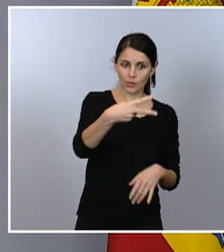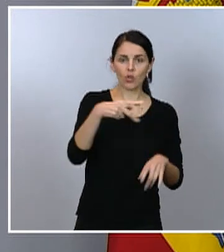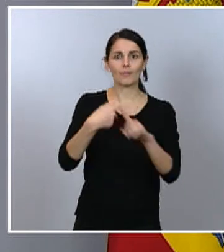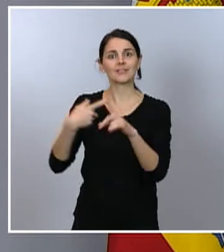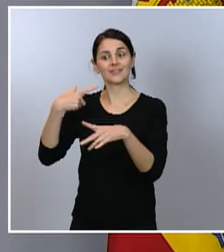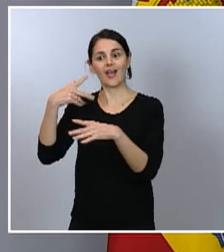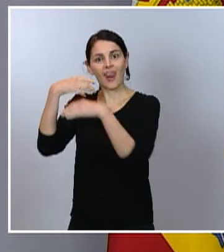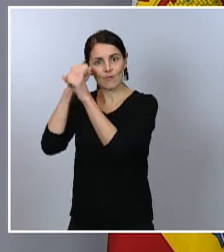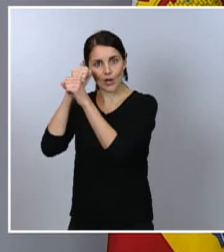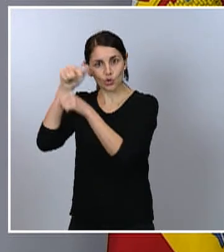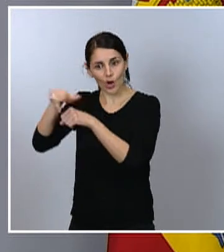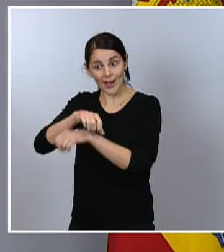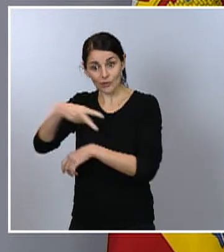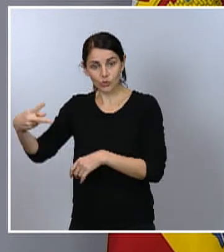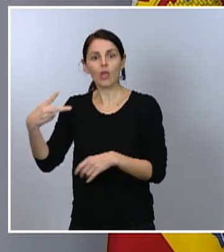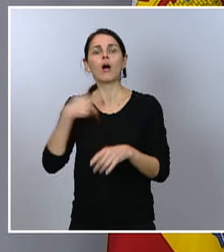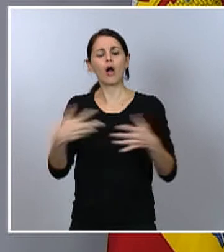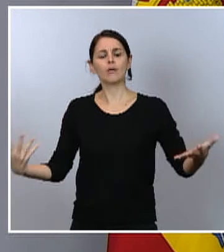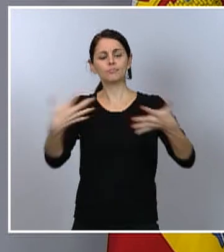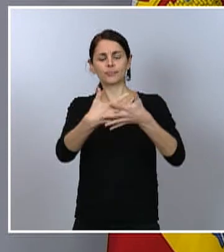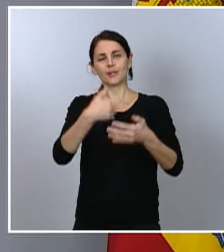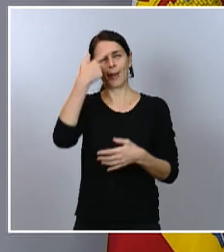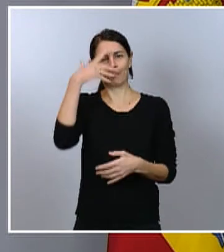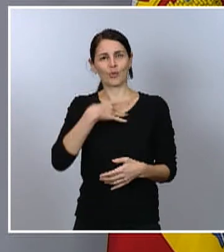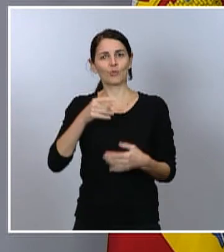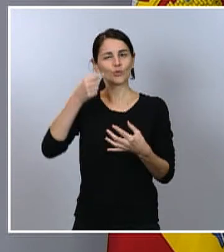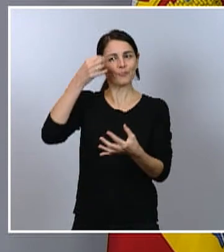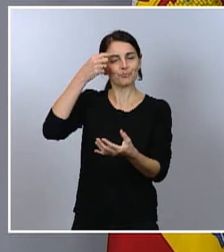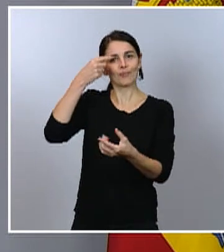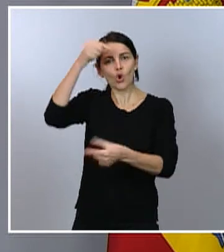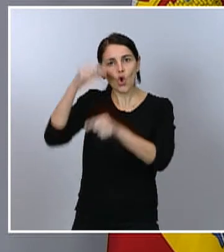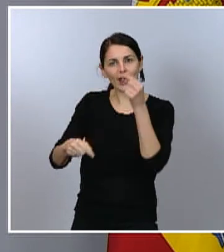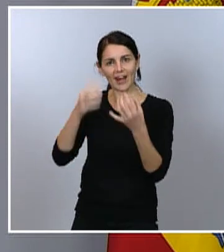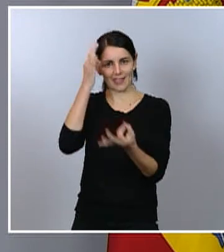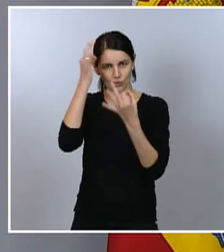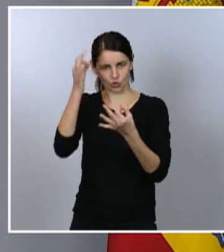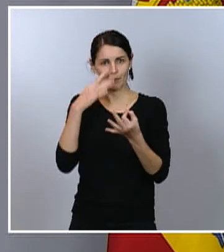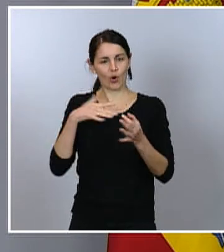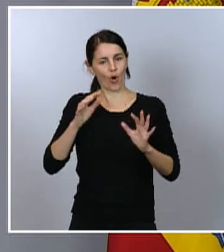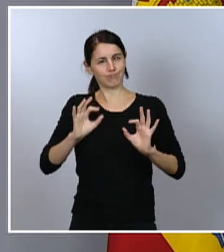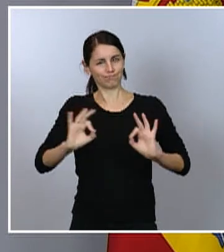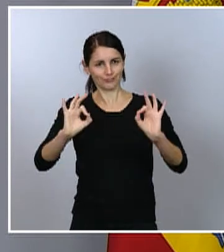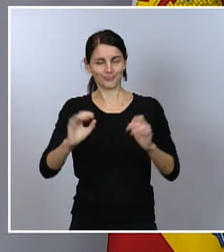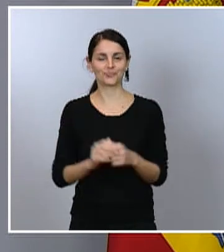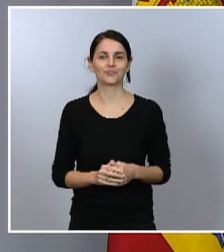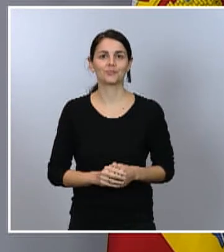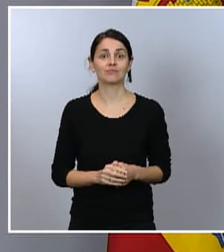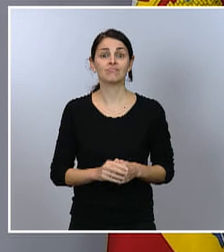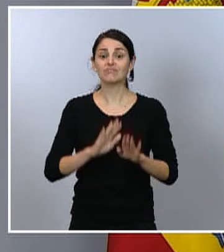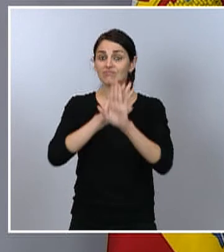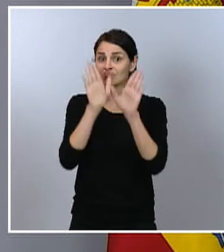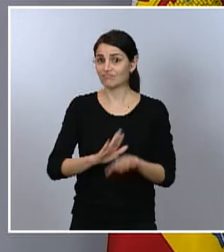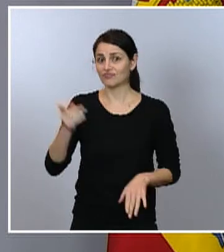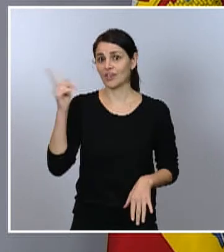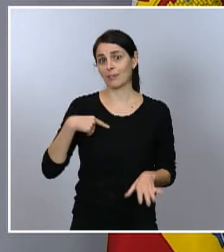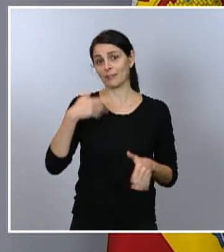poner estos números corregidos con una precisión mayor. Finalmente, también como limitación, señalar que